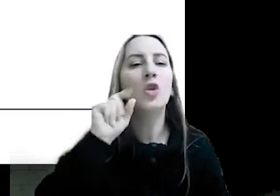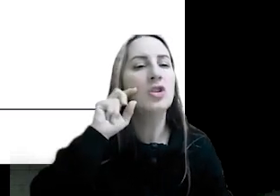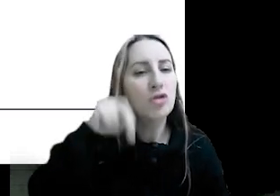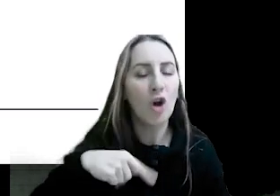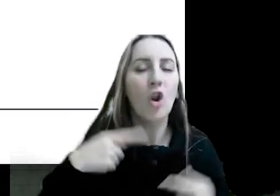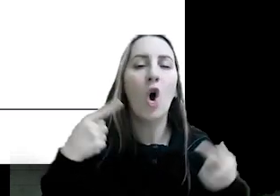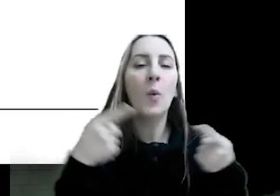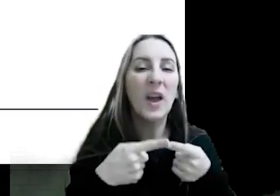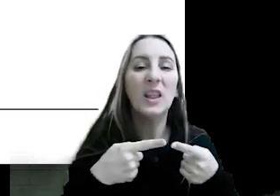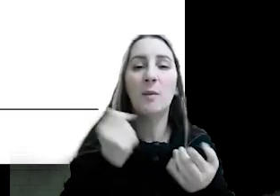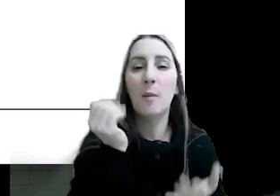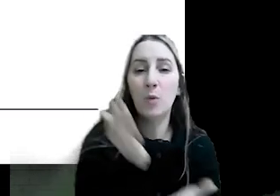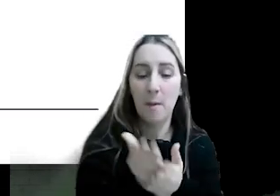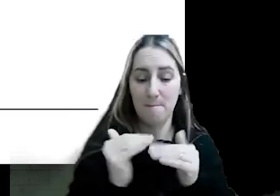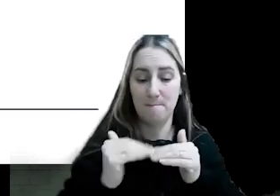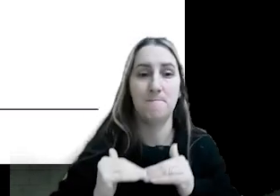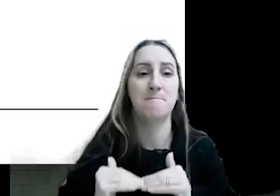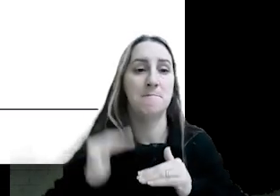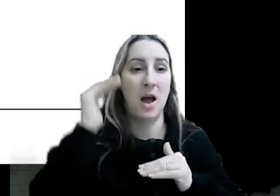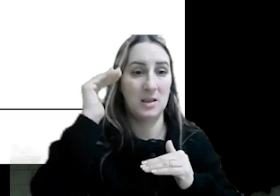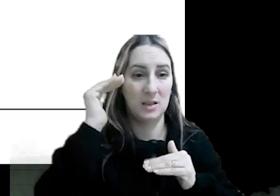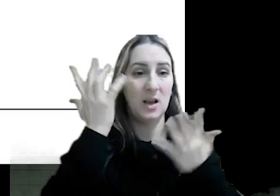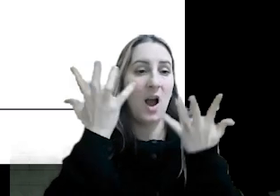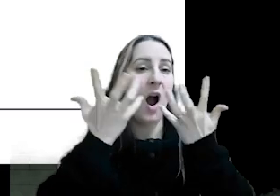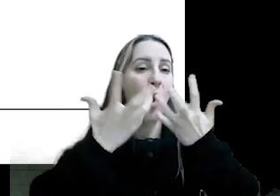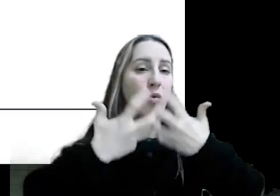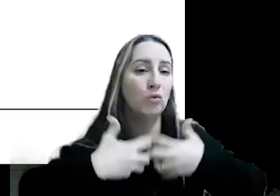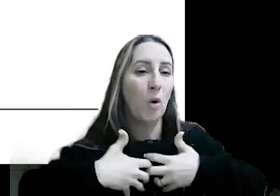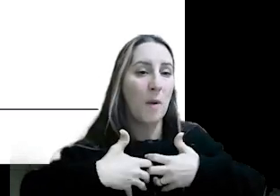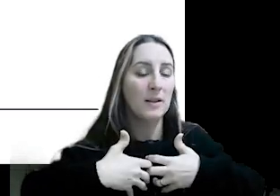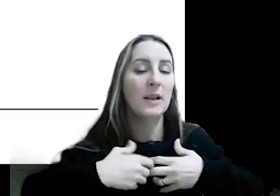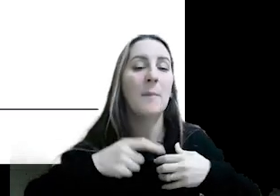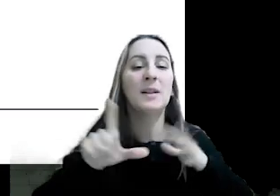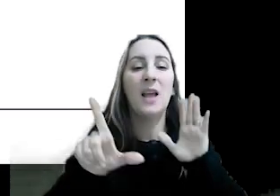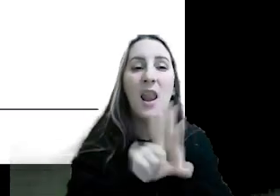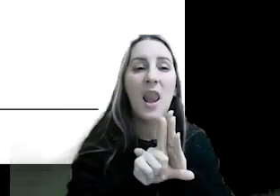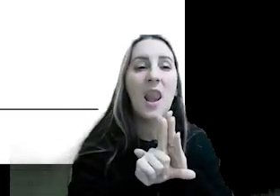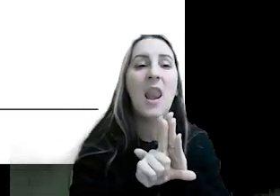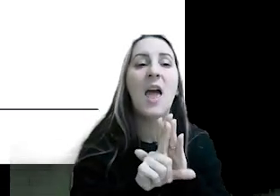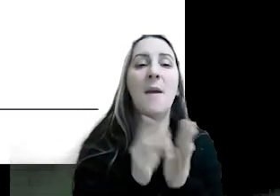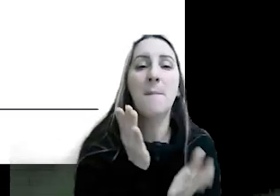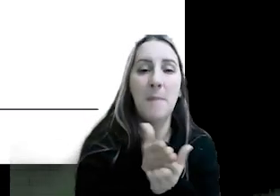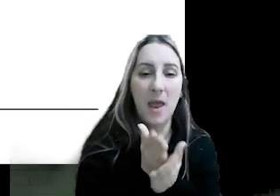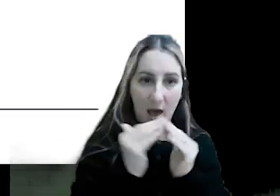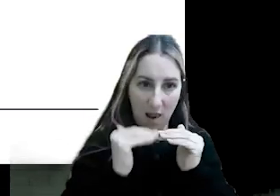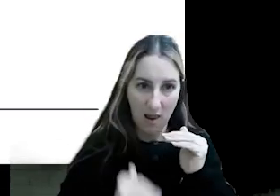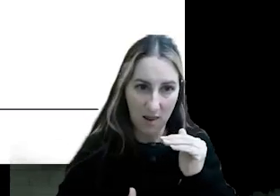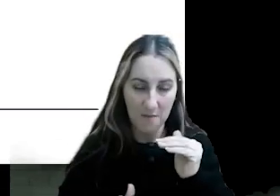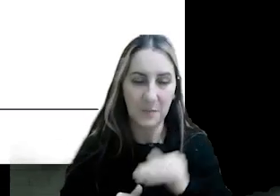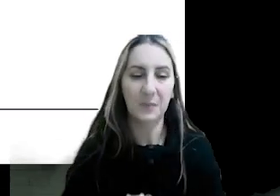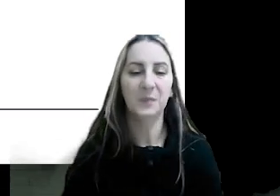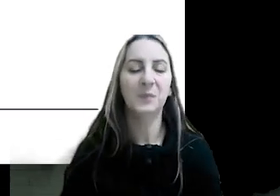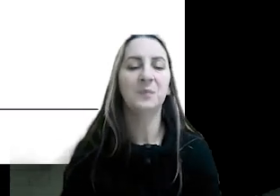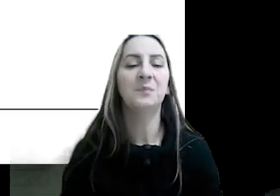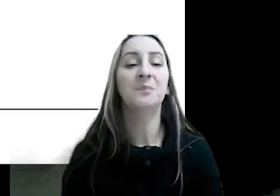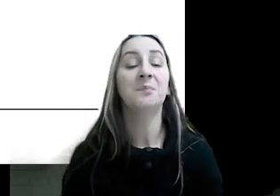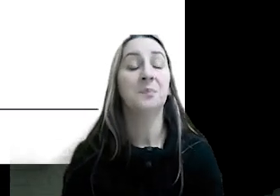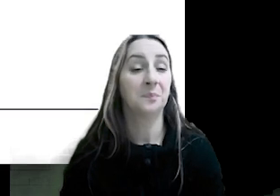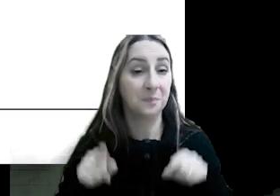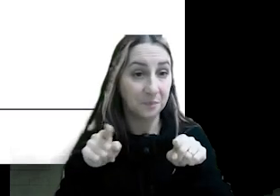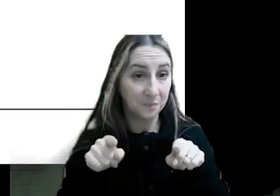ser más alta y automáticamente queda aplicando la ley penal más benigna, se archivan las causas. Pero para